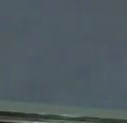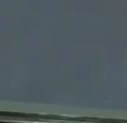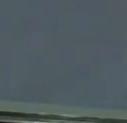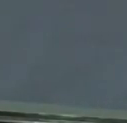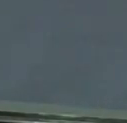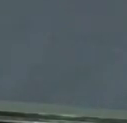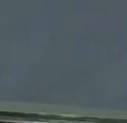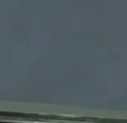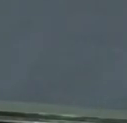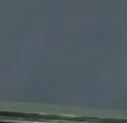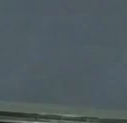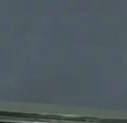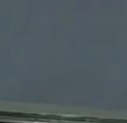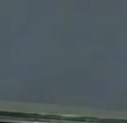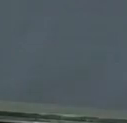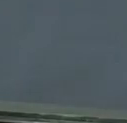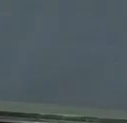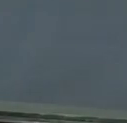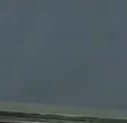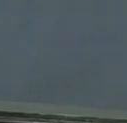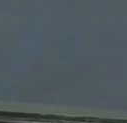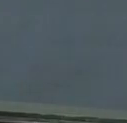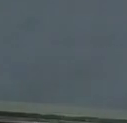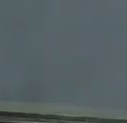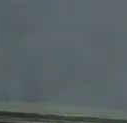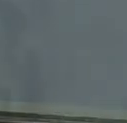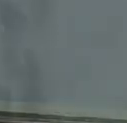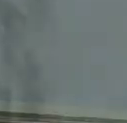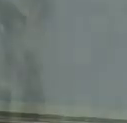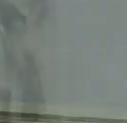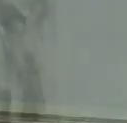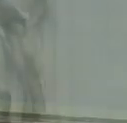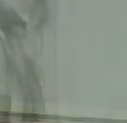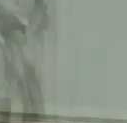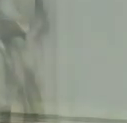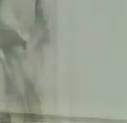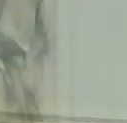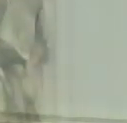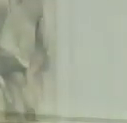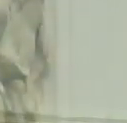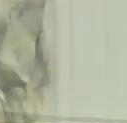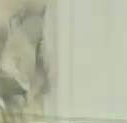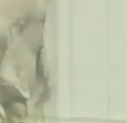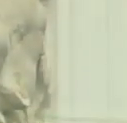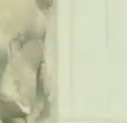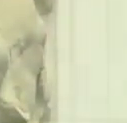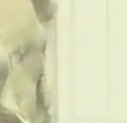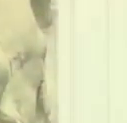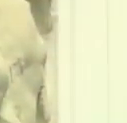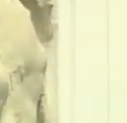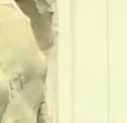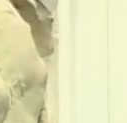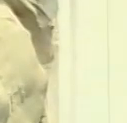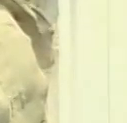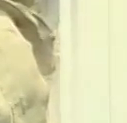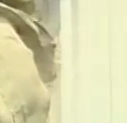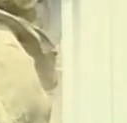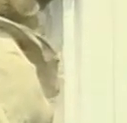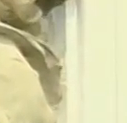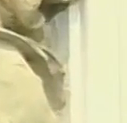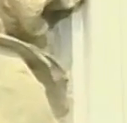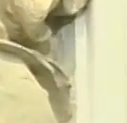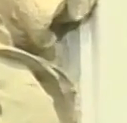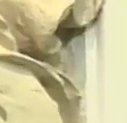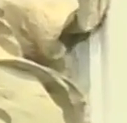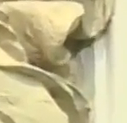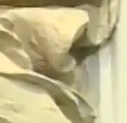cuando se realizaron estas elecciones para la Asamblea Nacional Constituyente, debido a los actos de terrorismo que se vivieron